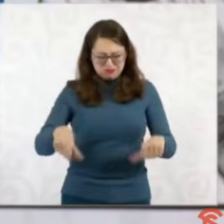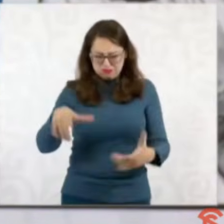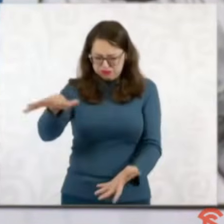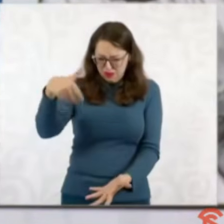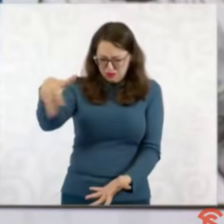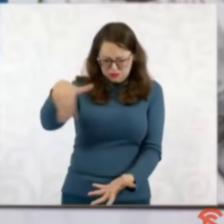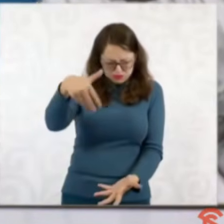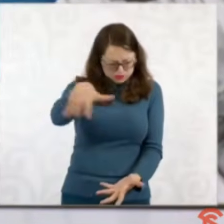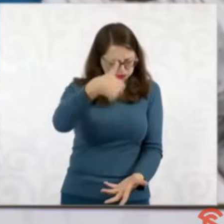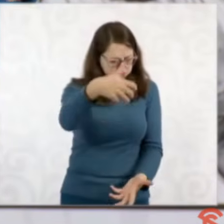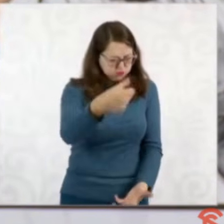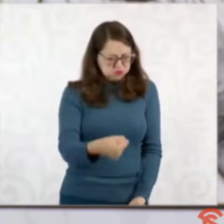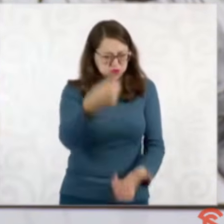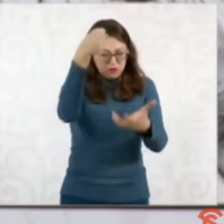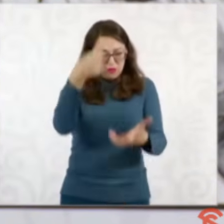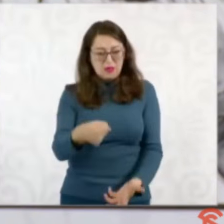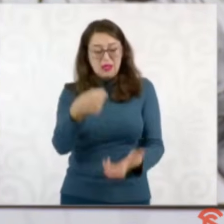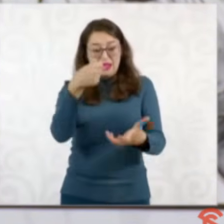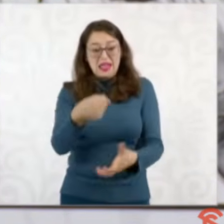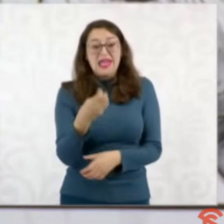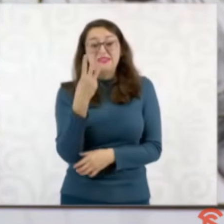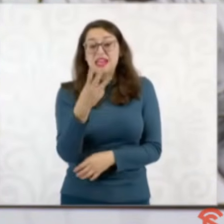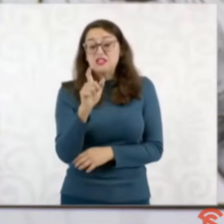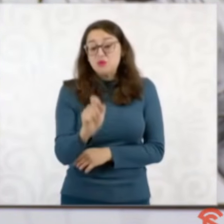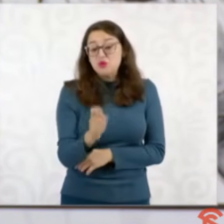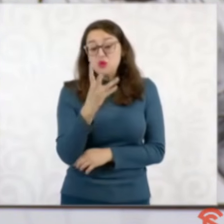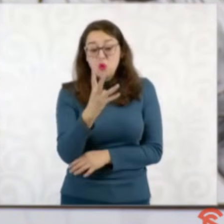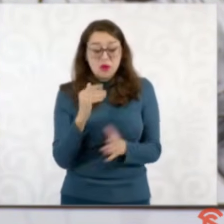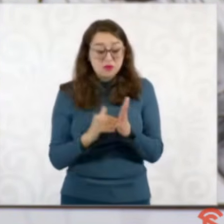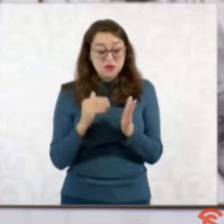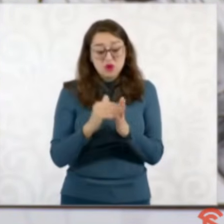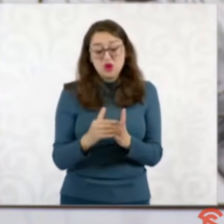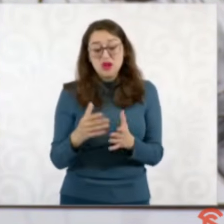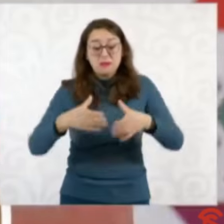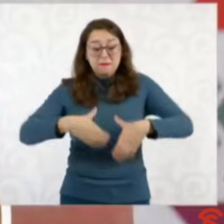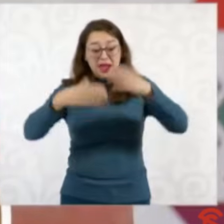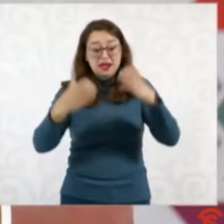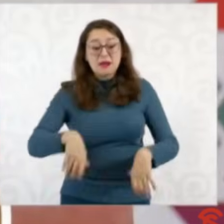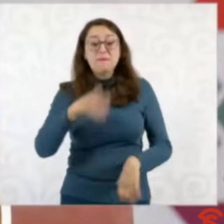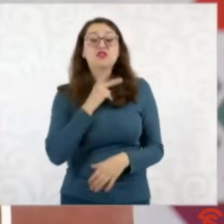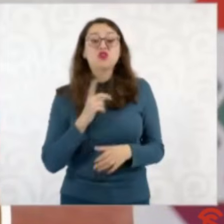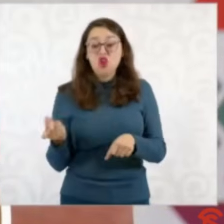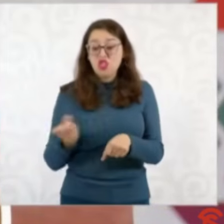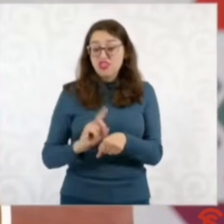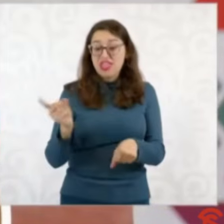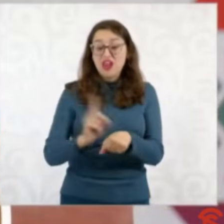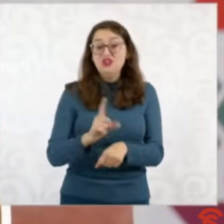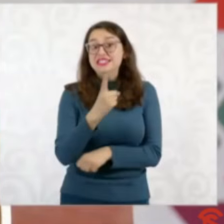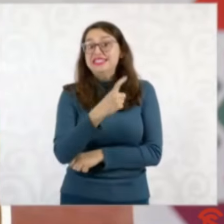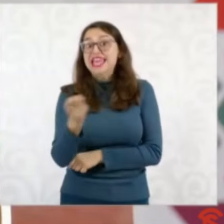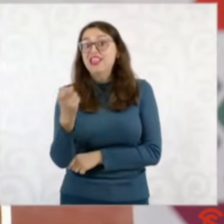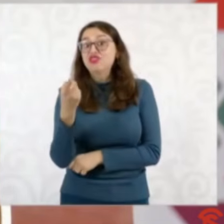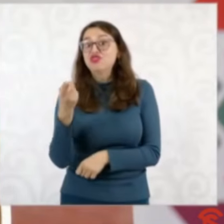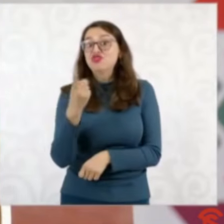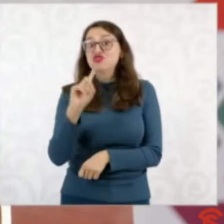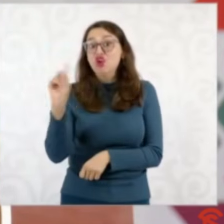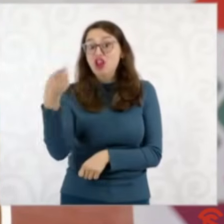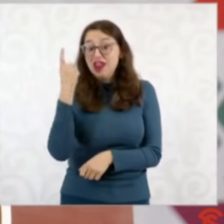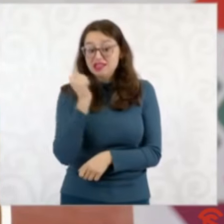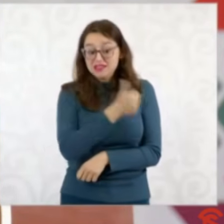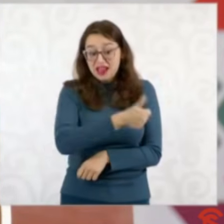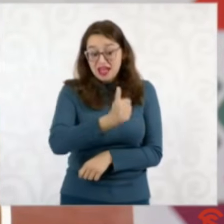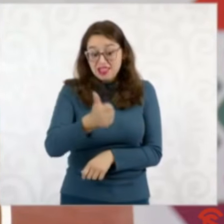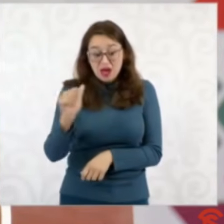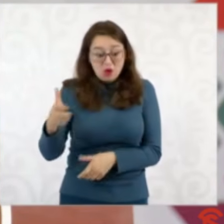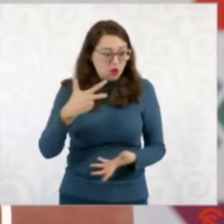$100, se explotaban 3.4 millones de barriles diarios. ¿Y qué recordamos del periodo de Fox? De